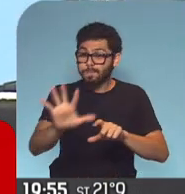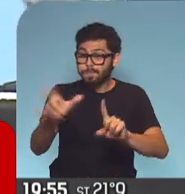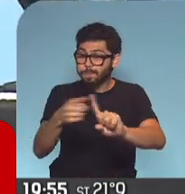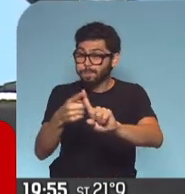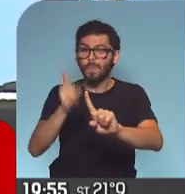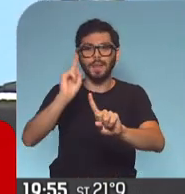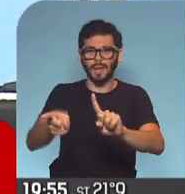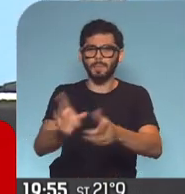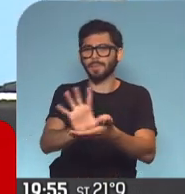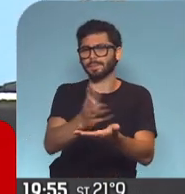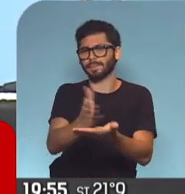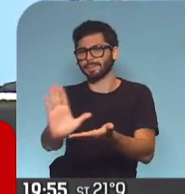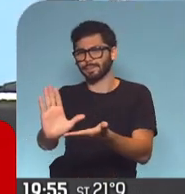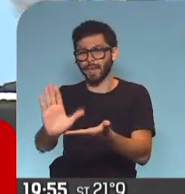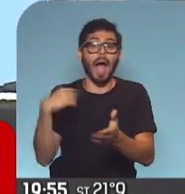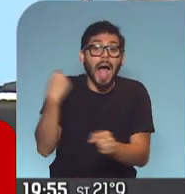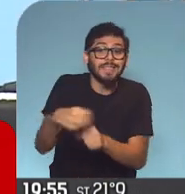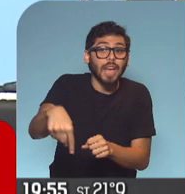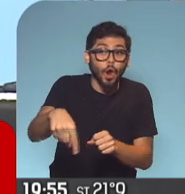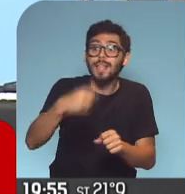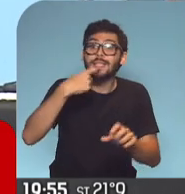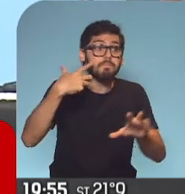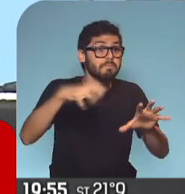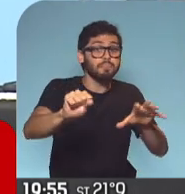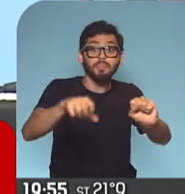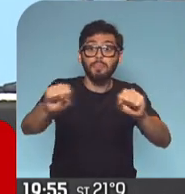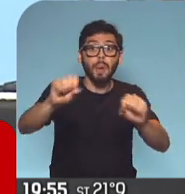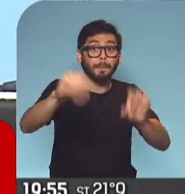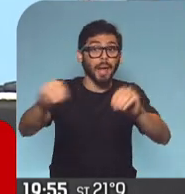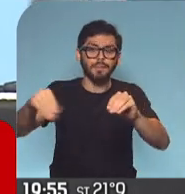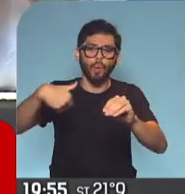hasta el momento. Si hay más, habrá más decisiones.